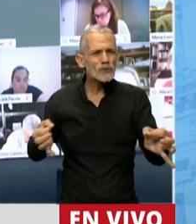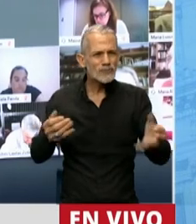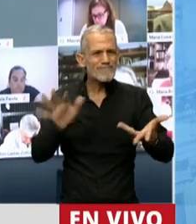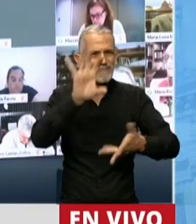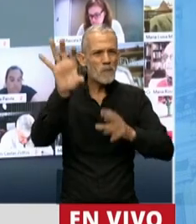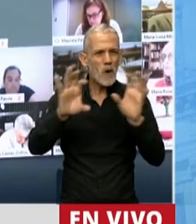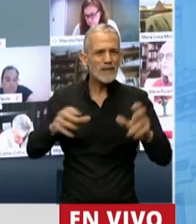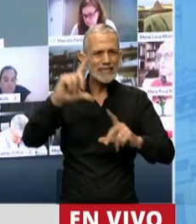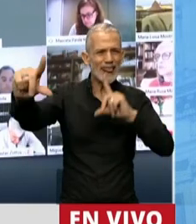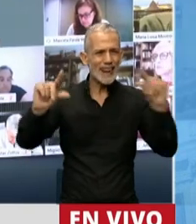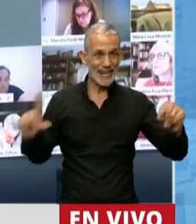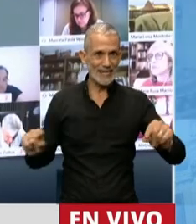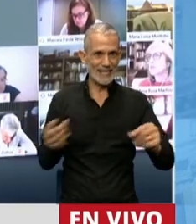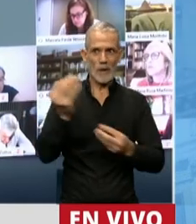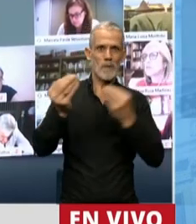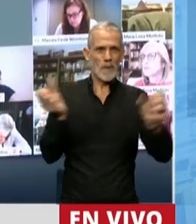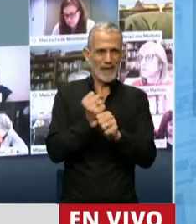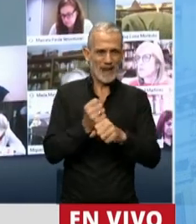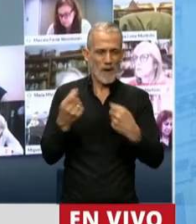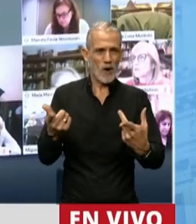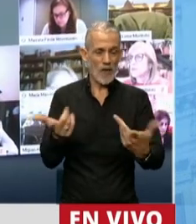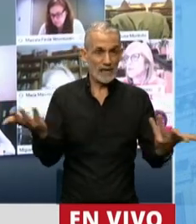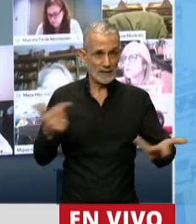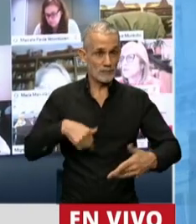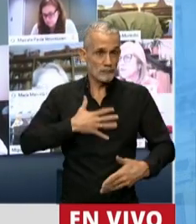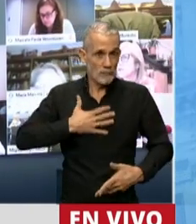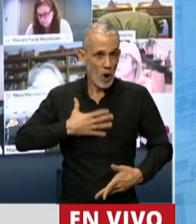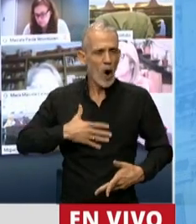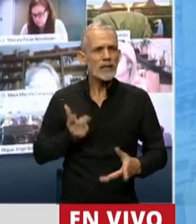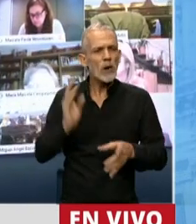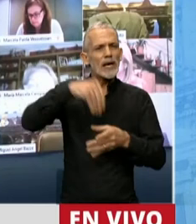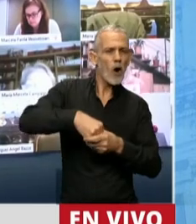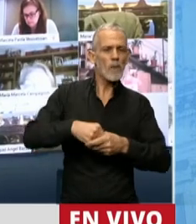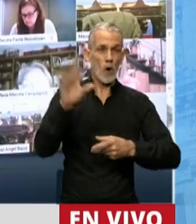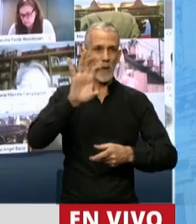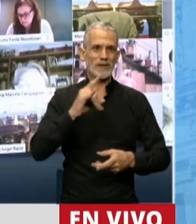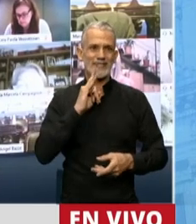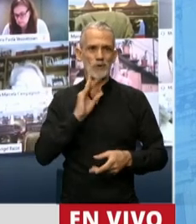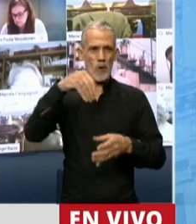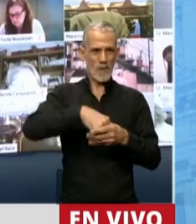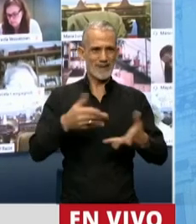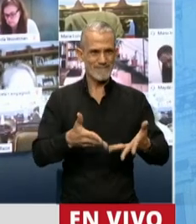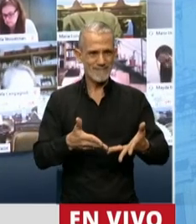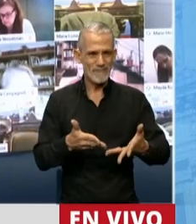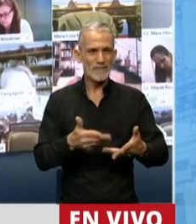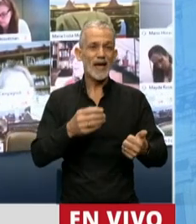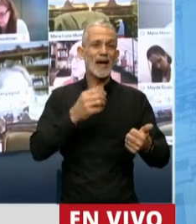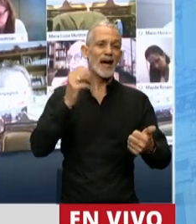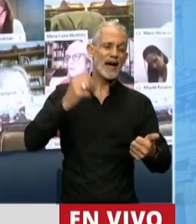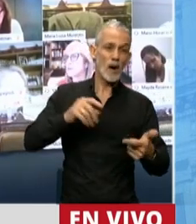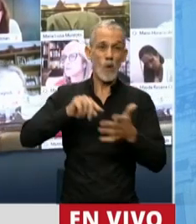es desarrollo, presidente. Así que celebramos también que se haya incorporado a la provincia de Tucumán, Buenos Aires y